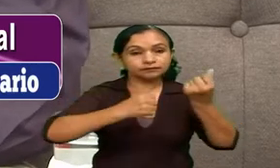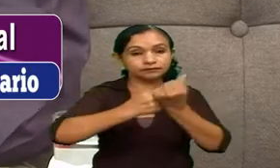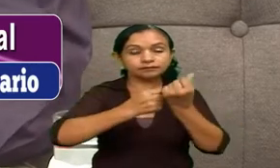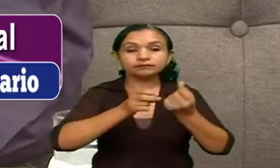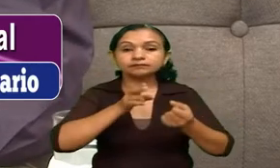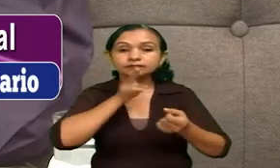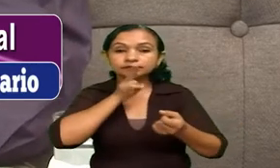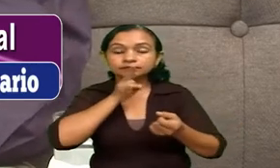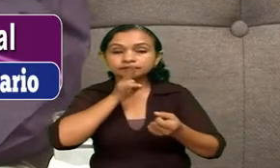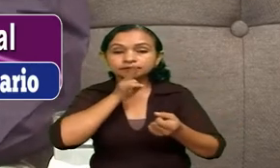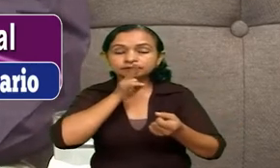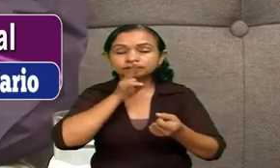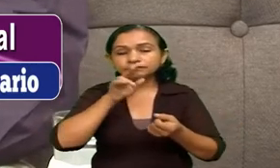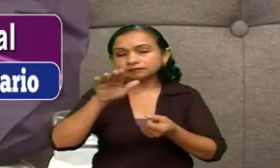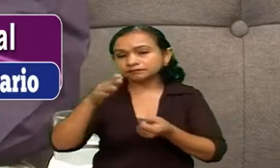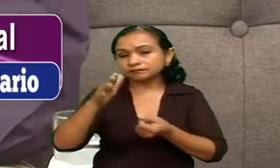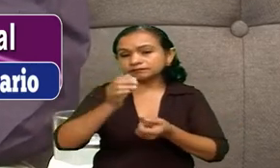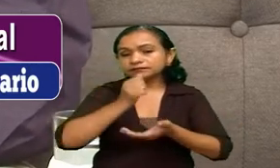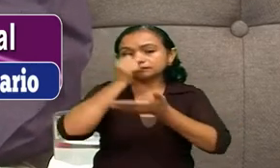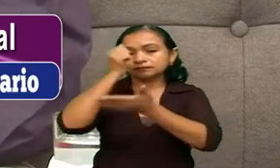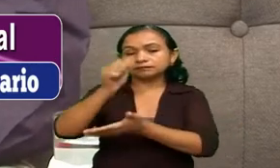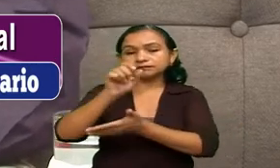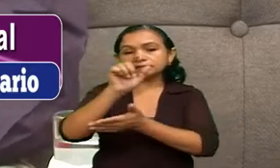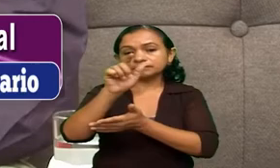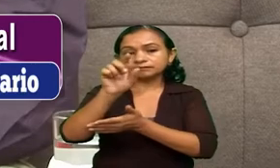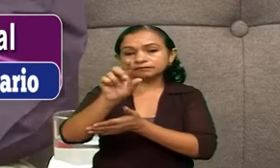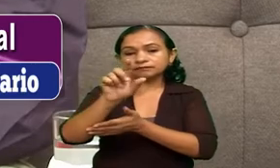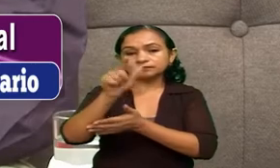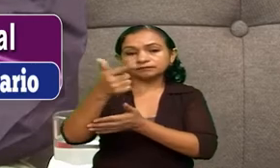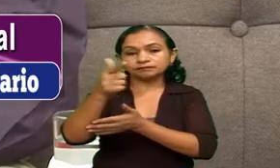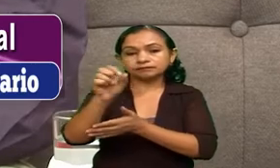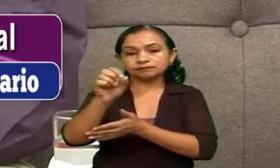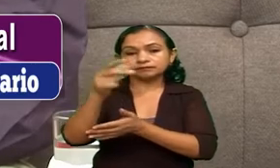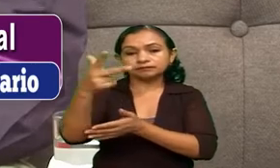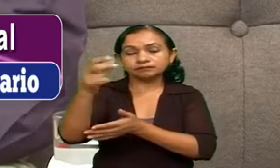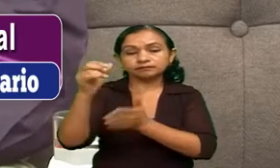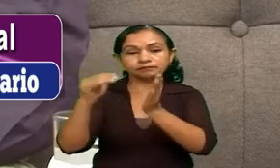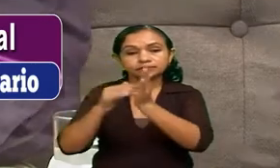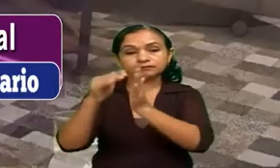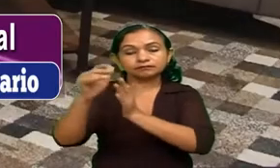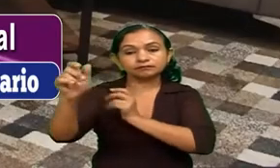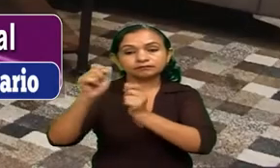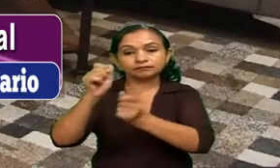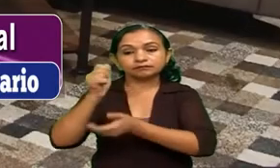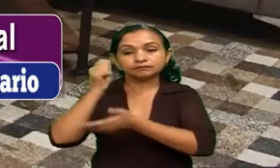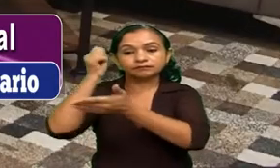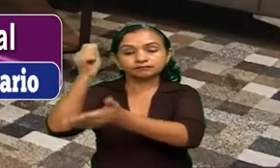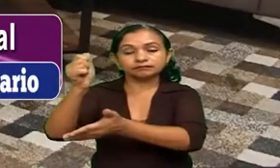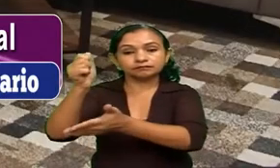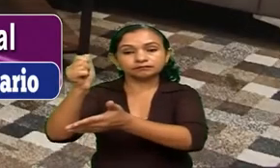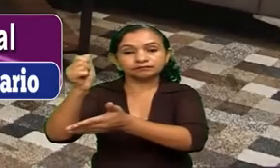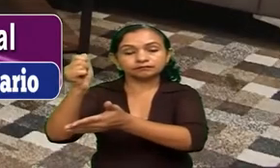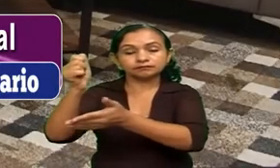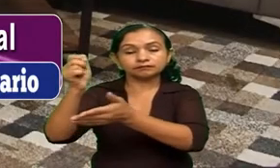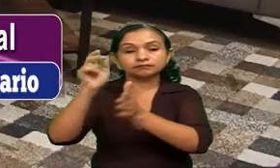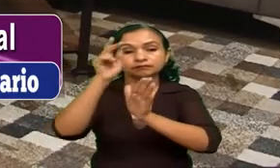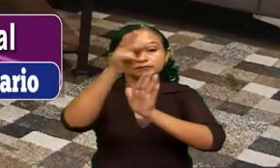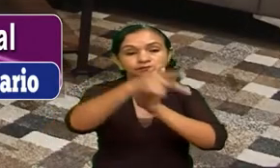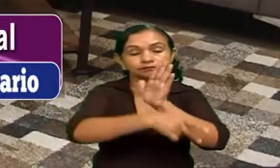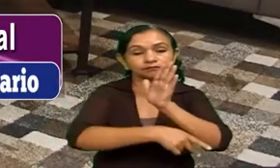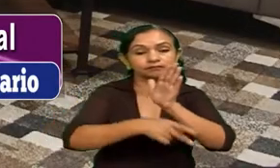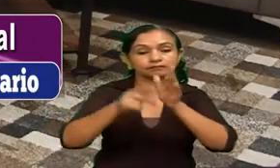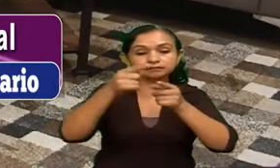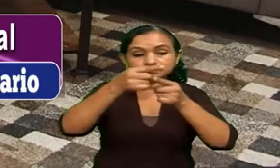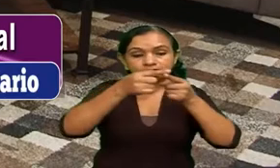Honduras oscila la inversión entre 70 y 80 millones de dólares. El resto sería entre el resto con los demás